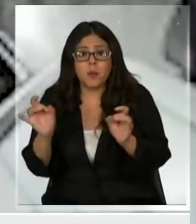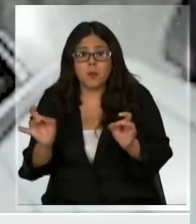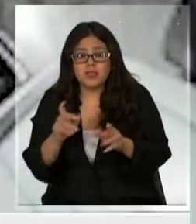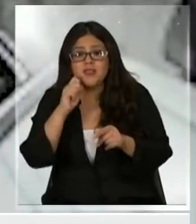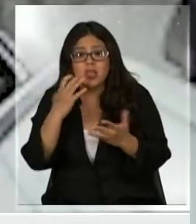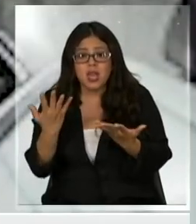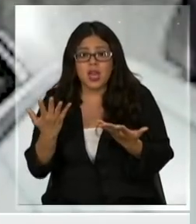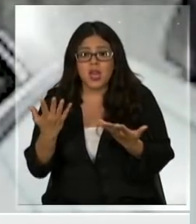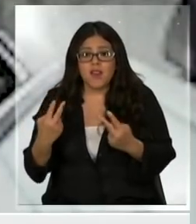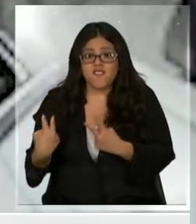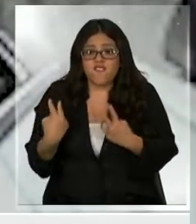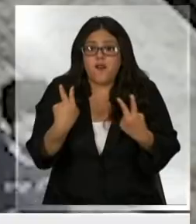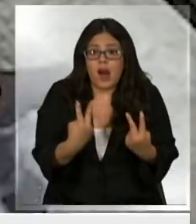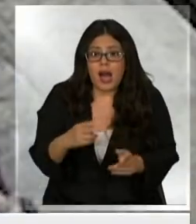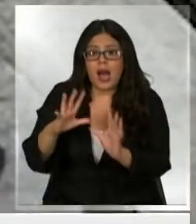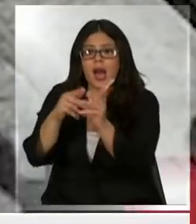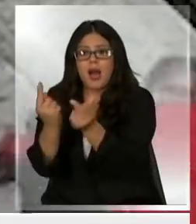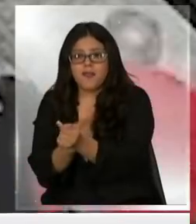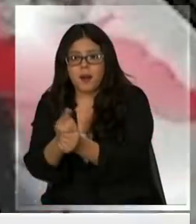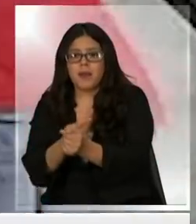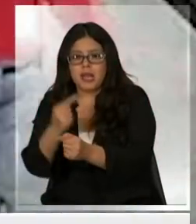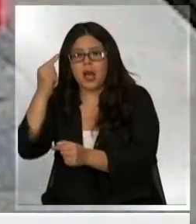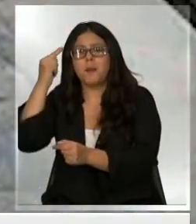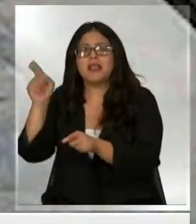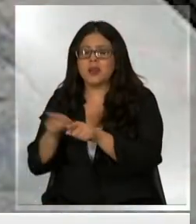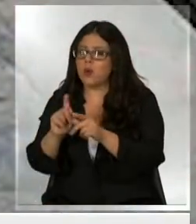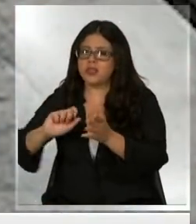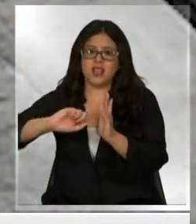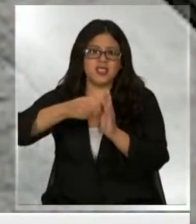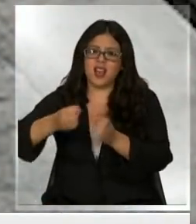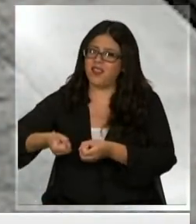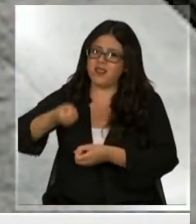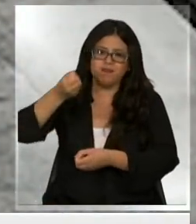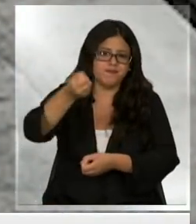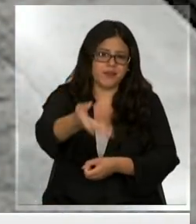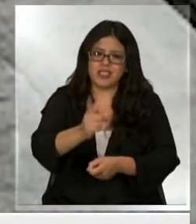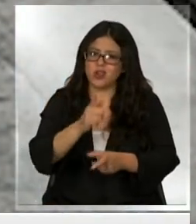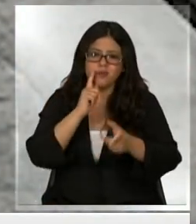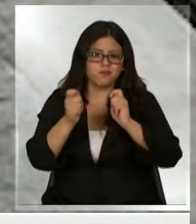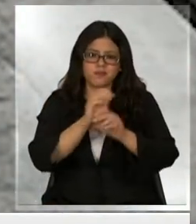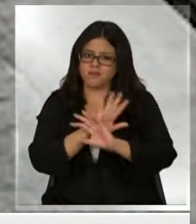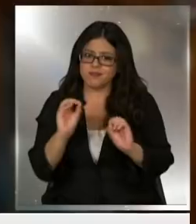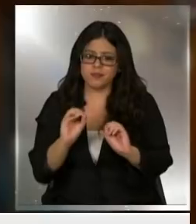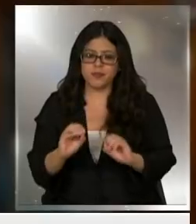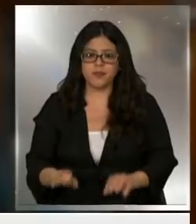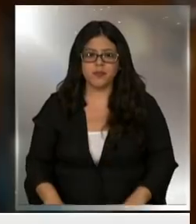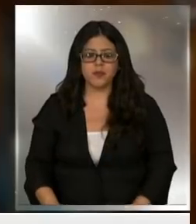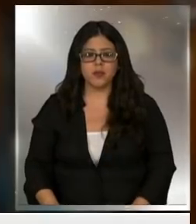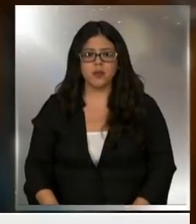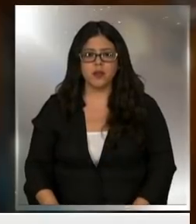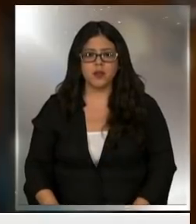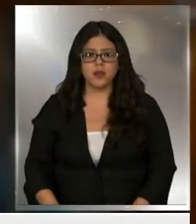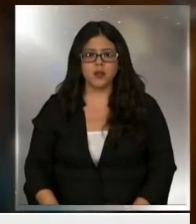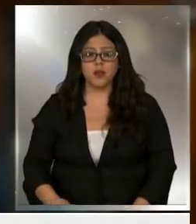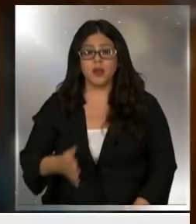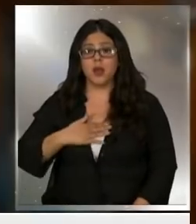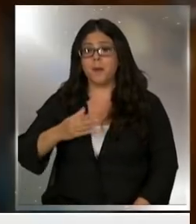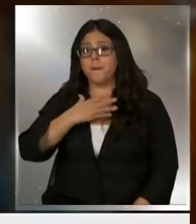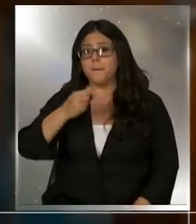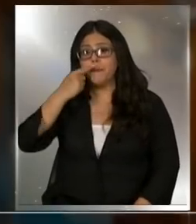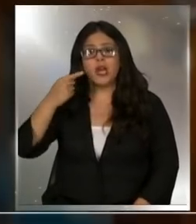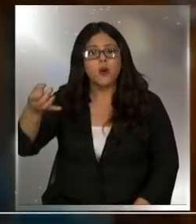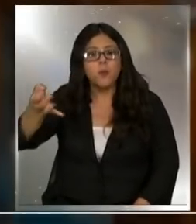héroe, su familia cree que debió haber entregado las llaves y no arriesgarlo todo. De hecho, mi hijo me